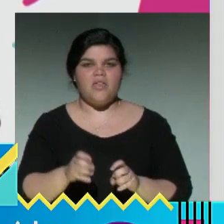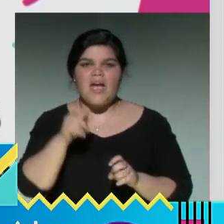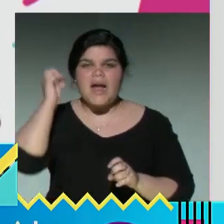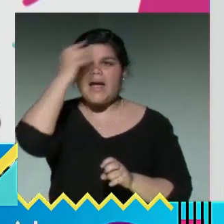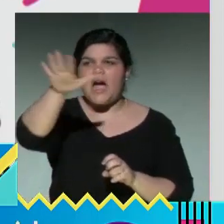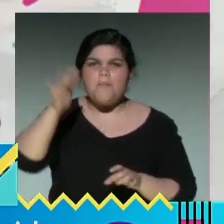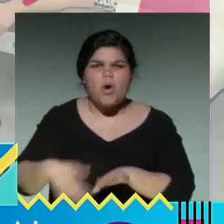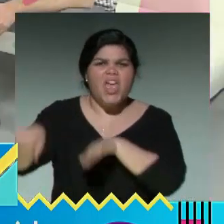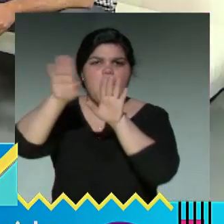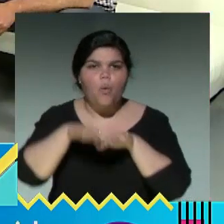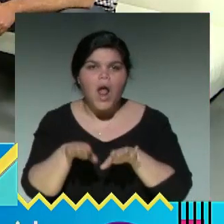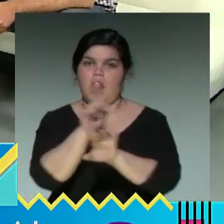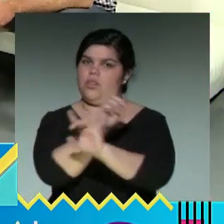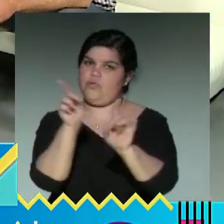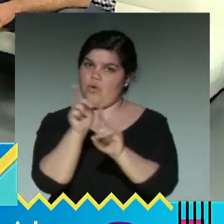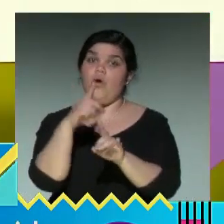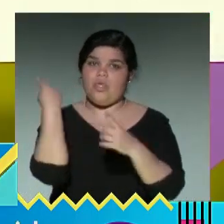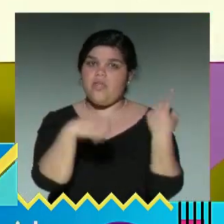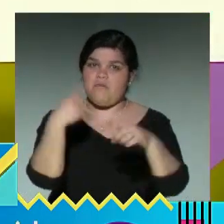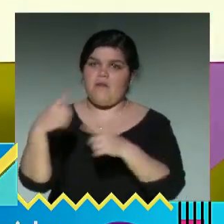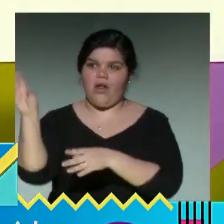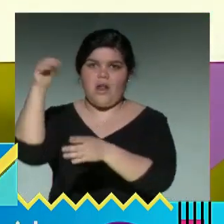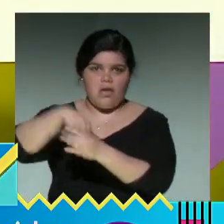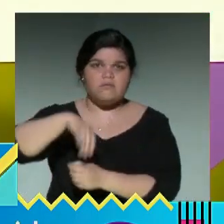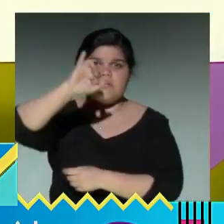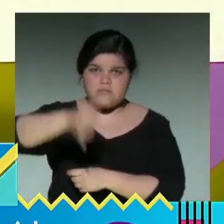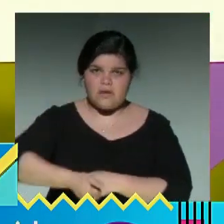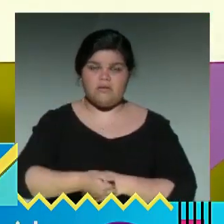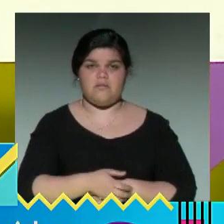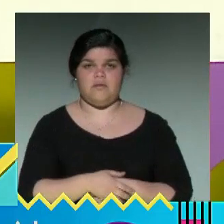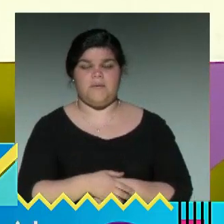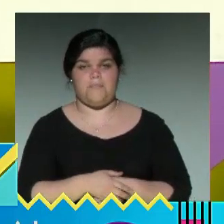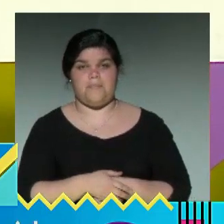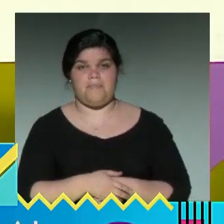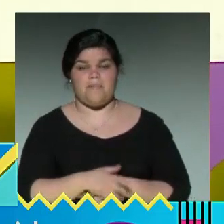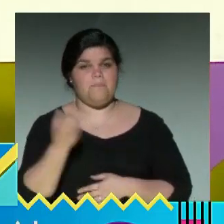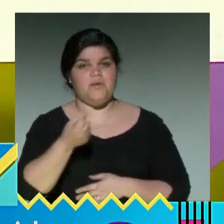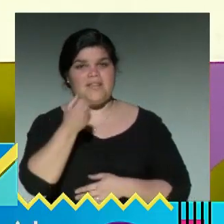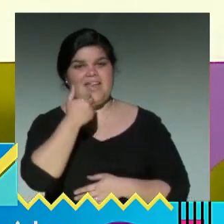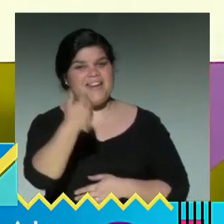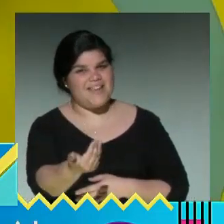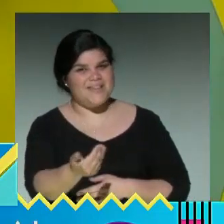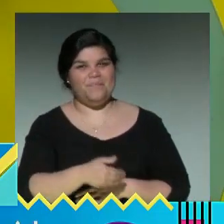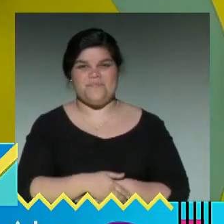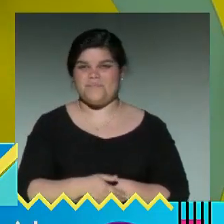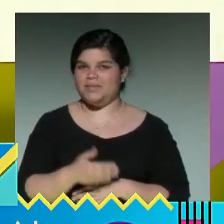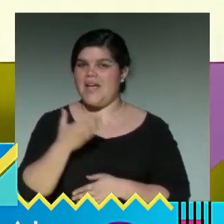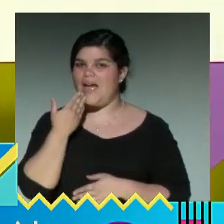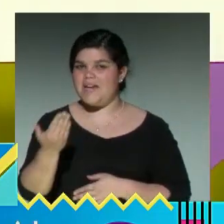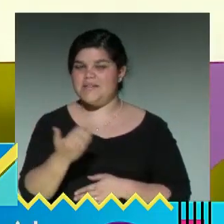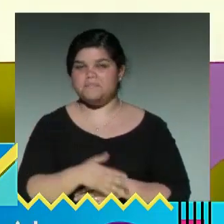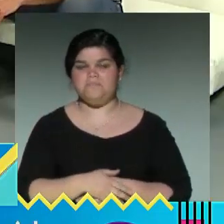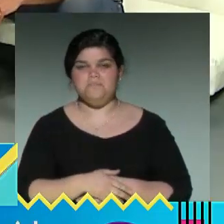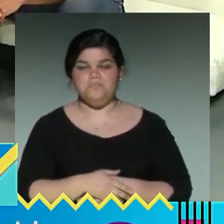que es el campo, ¿no? Que el campo en sí presenta diversidades, ¿sí? Y bueno, poder abordarlas. Muchas gracias, Guillermo, Gracias. por tu